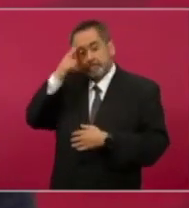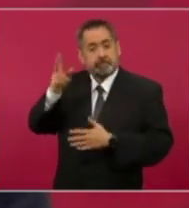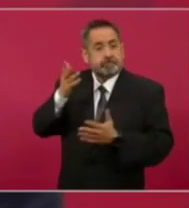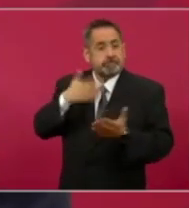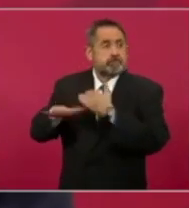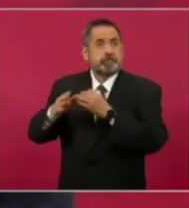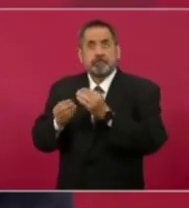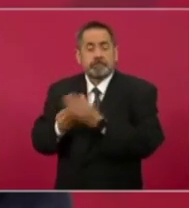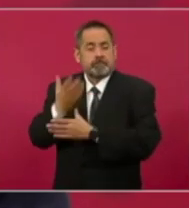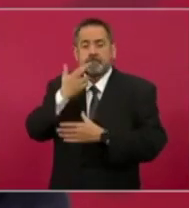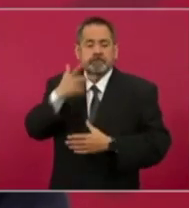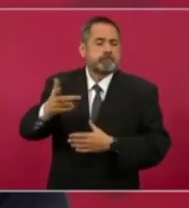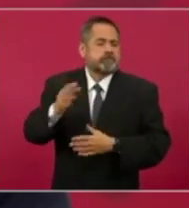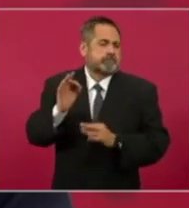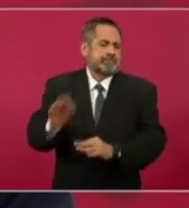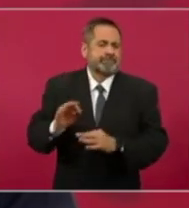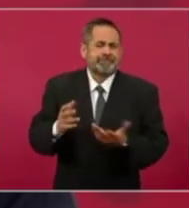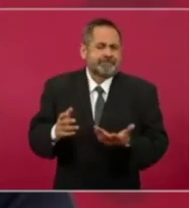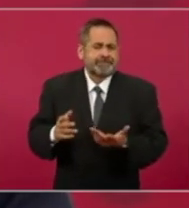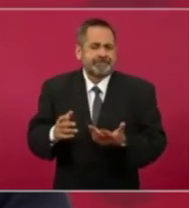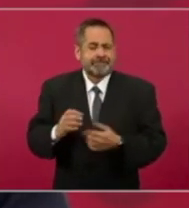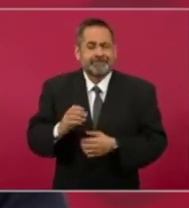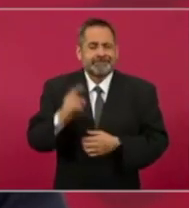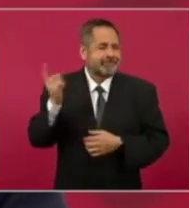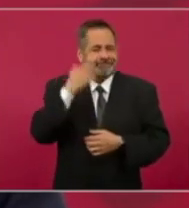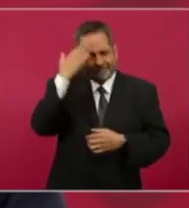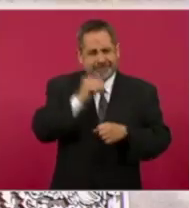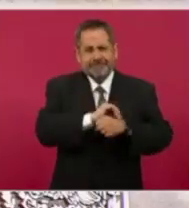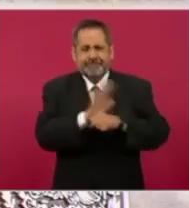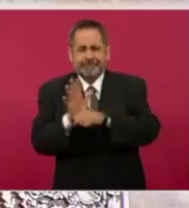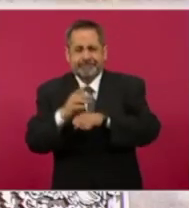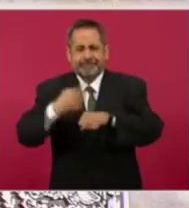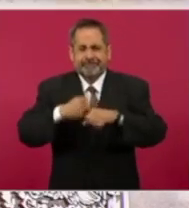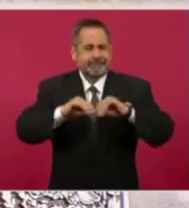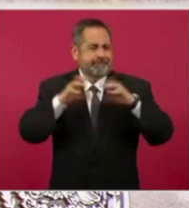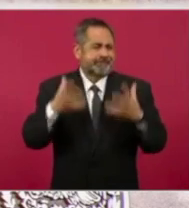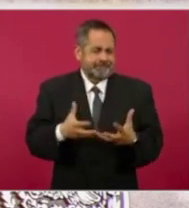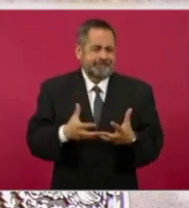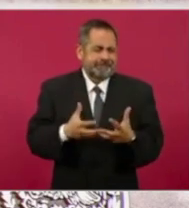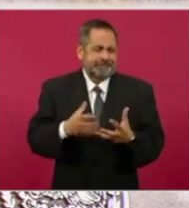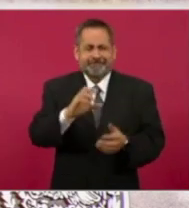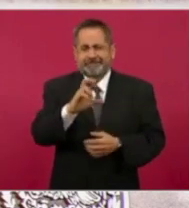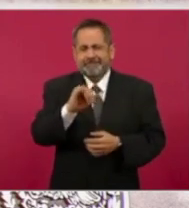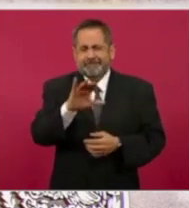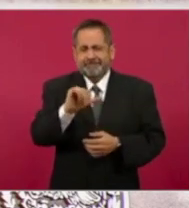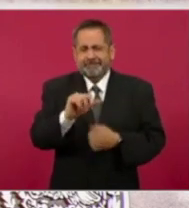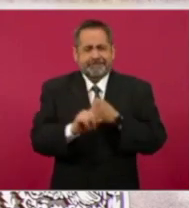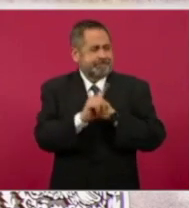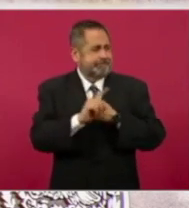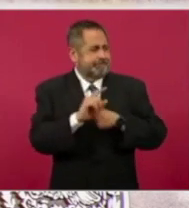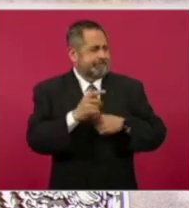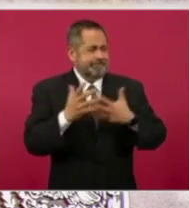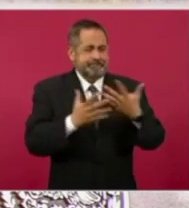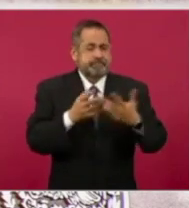adelante, enfrentando la crisis de la pandemia, originada por la pandemia.